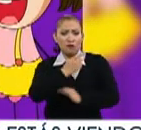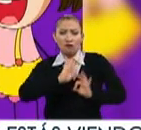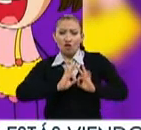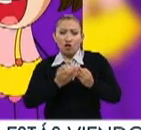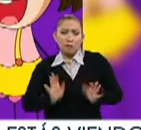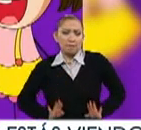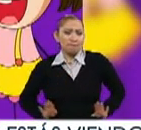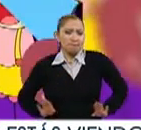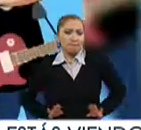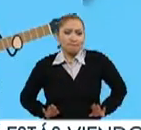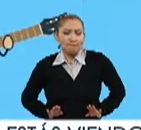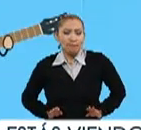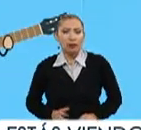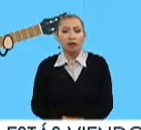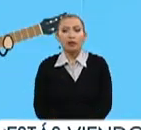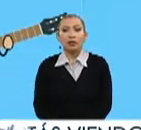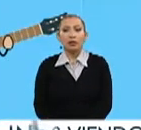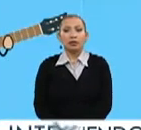ser.